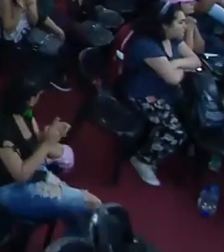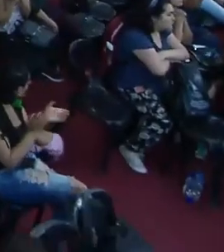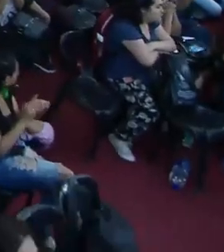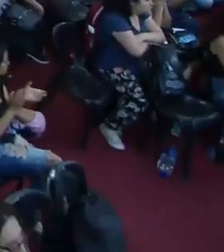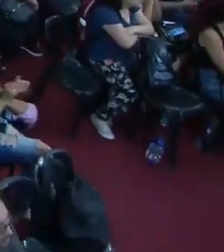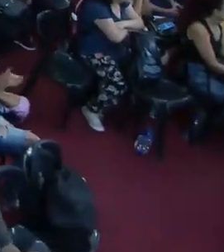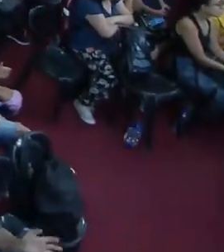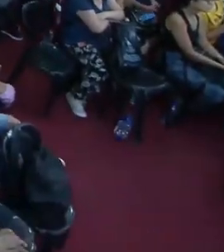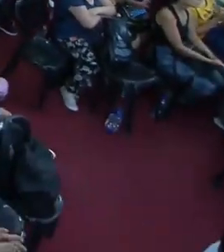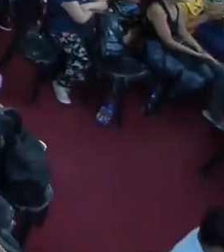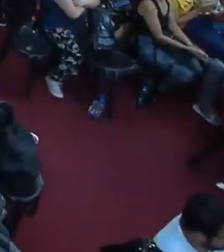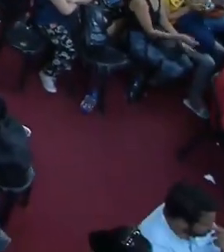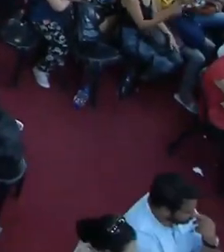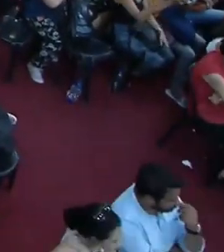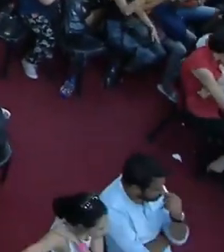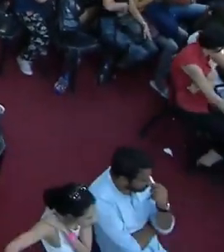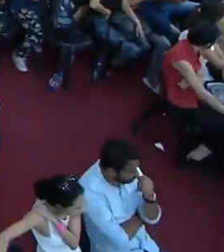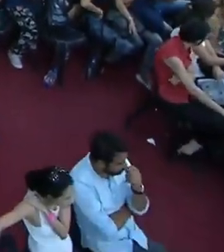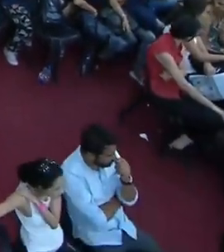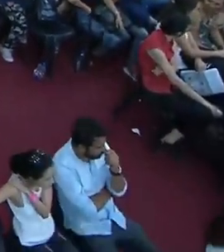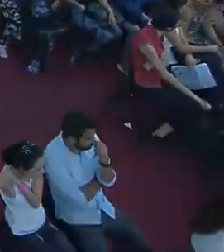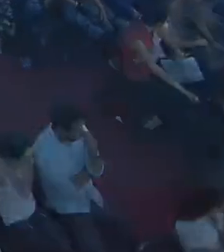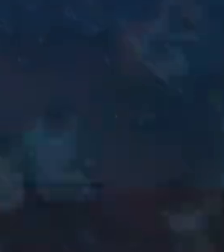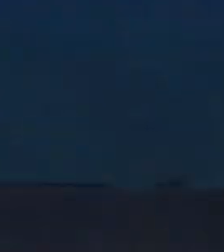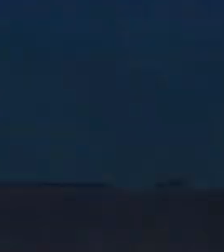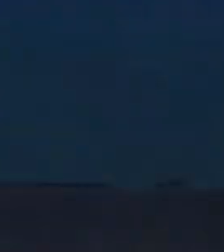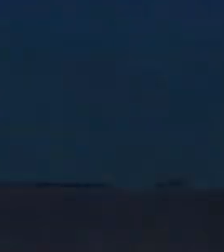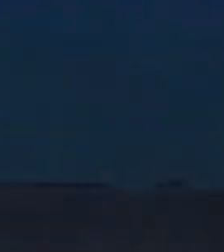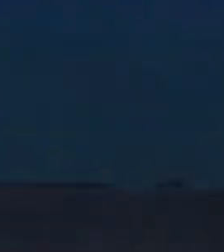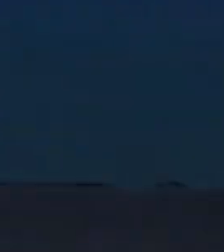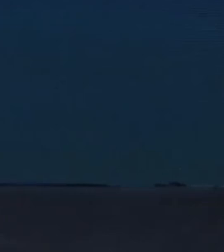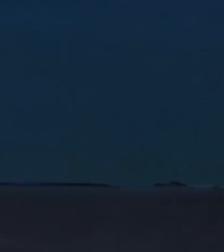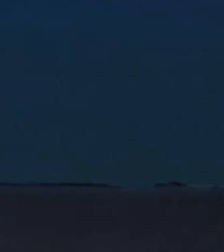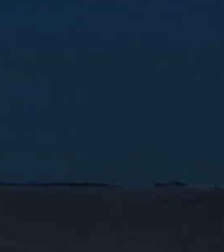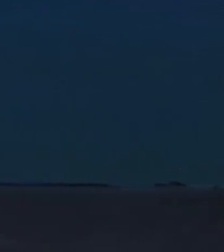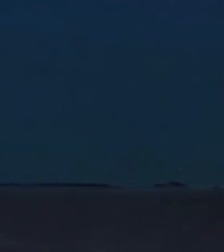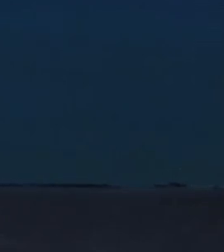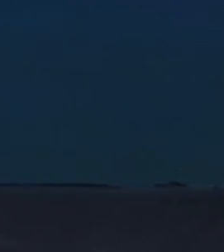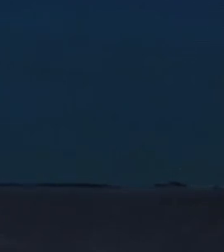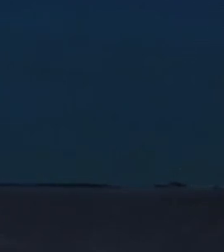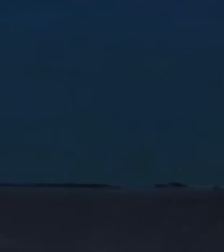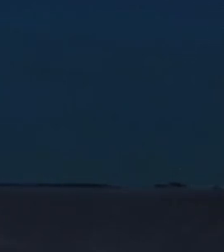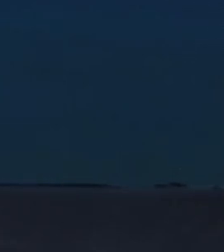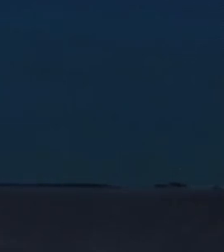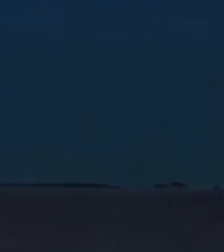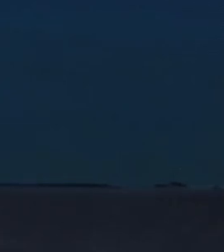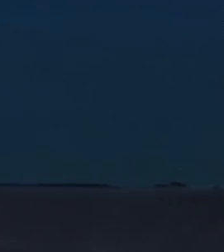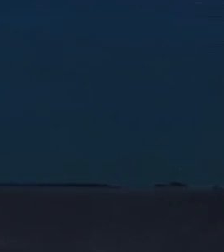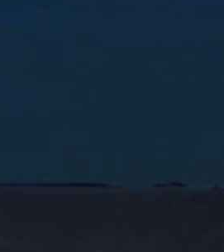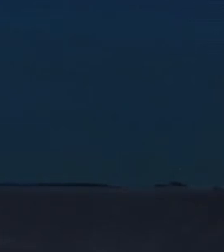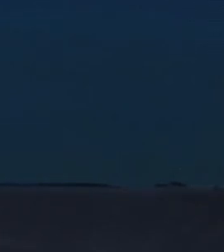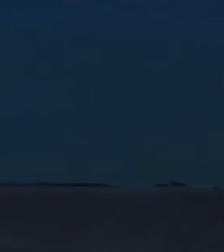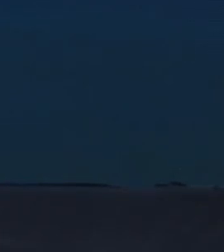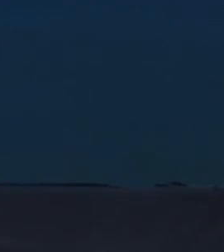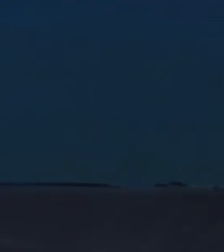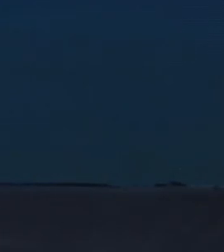Y ese otro pequeño prodigio del que efectivamente estoy muy orgulloso, poder ser